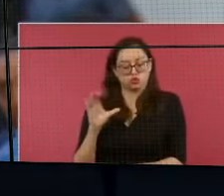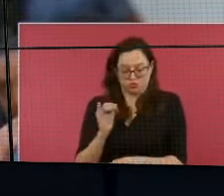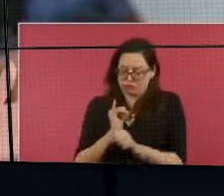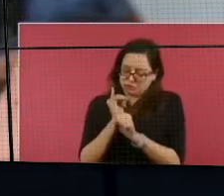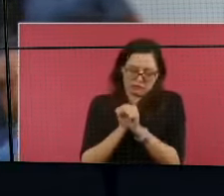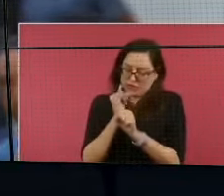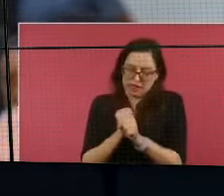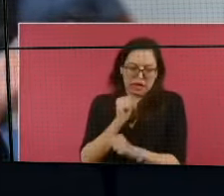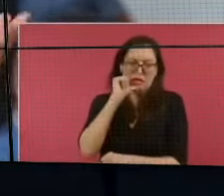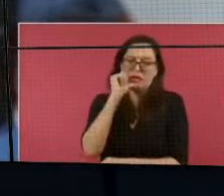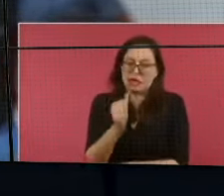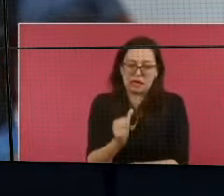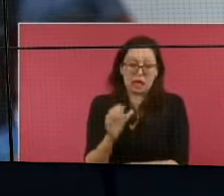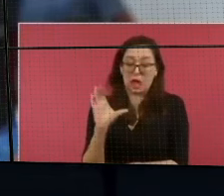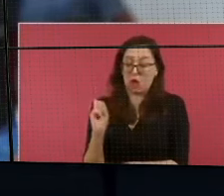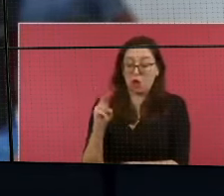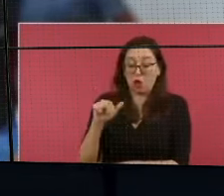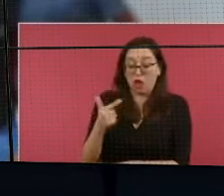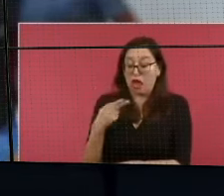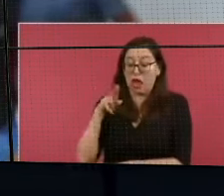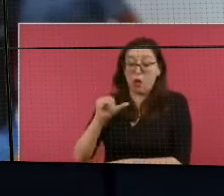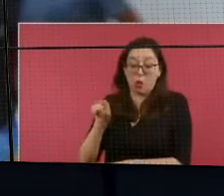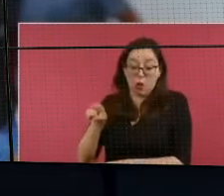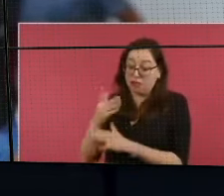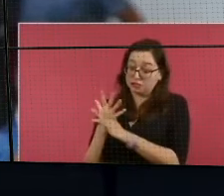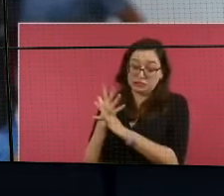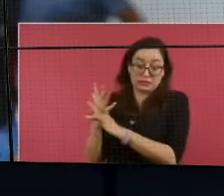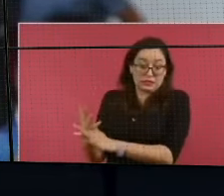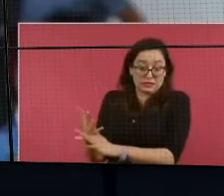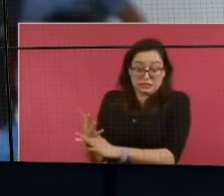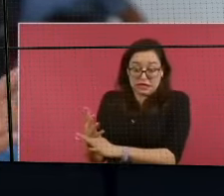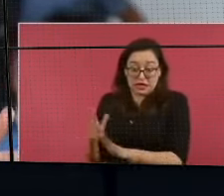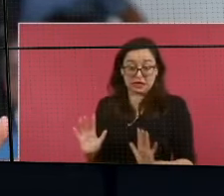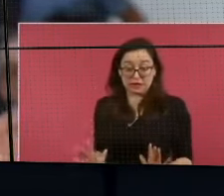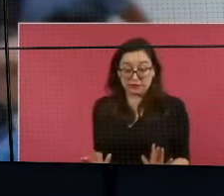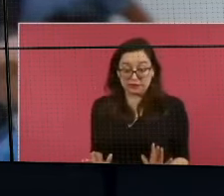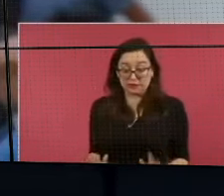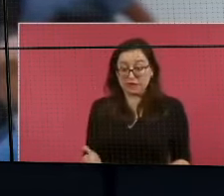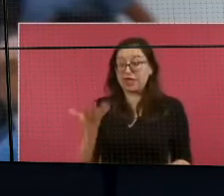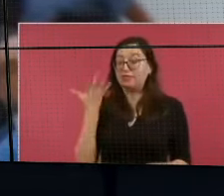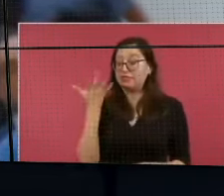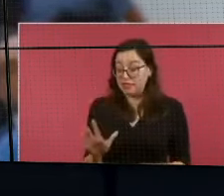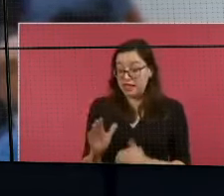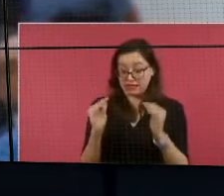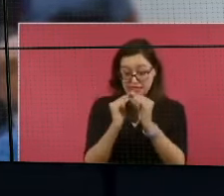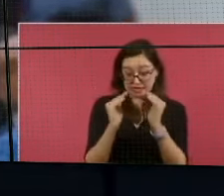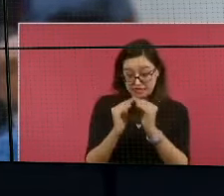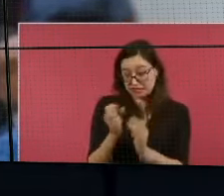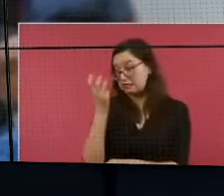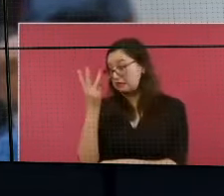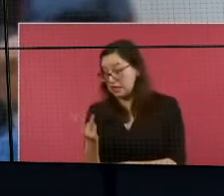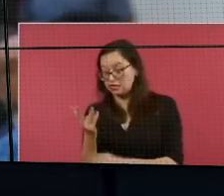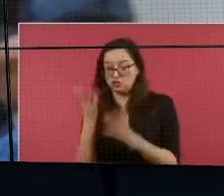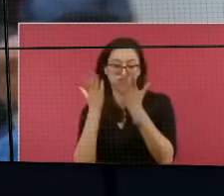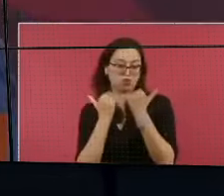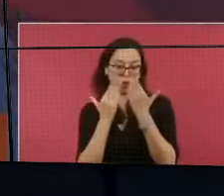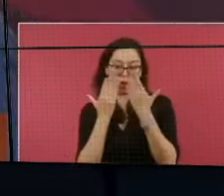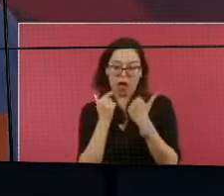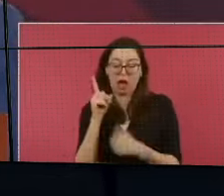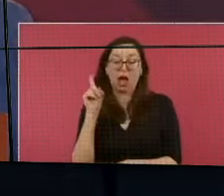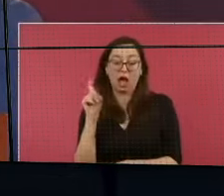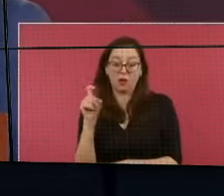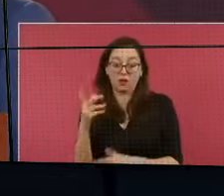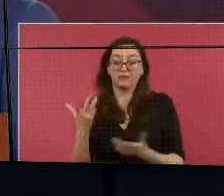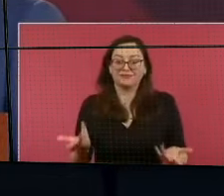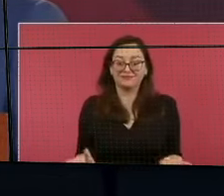la cerrazón con la que ha enfrentado siempre a los medios de comunicación esta semana